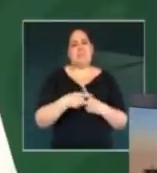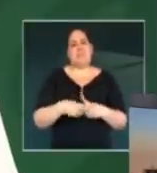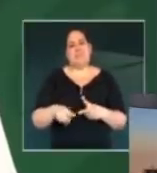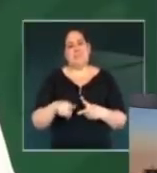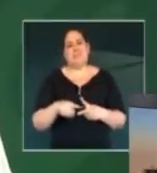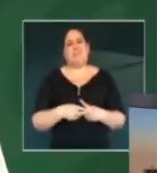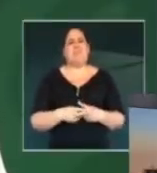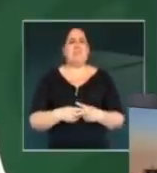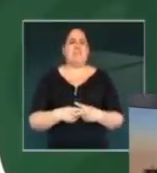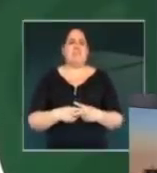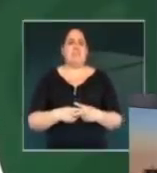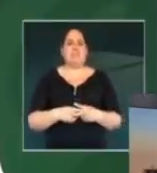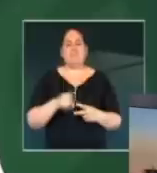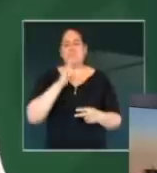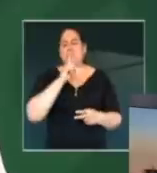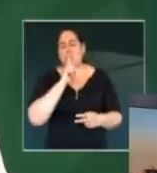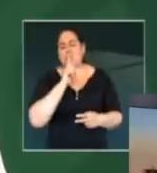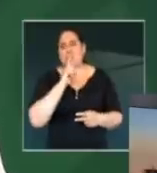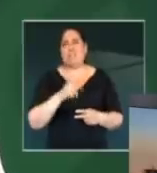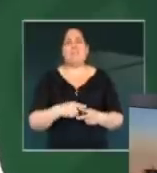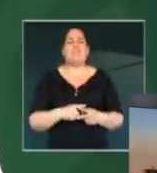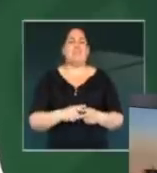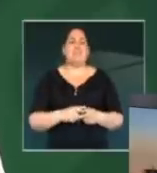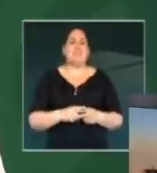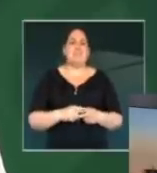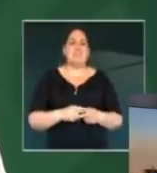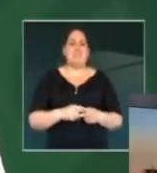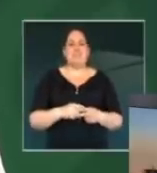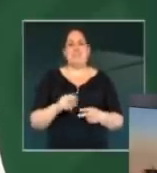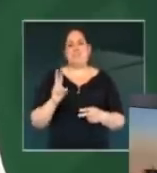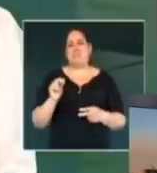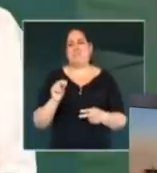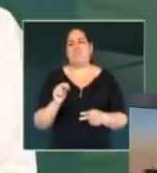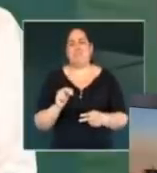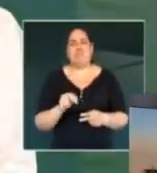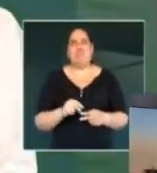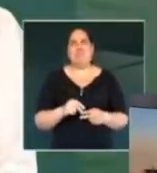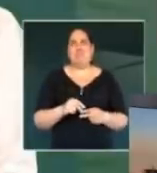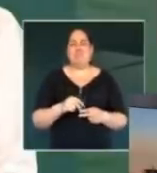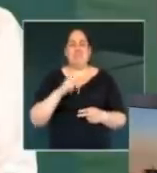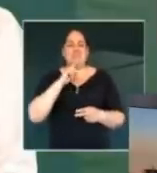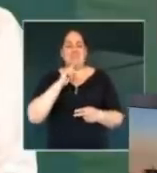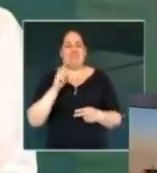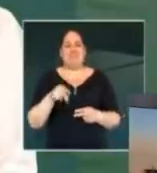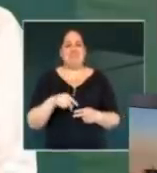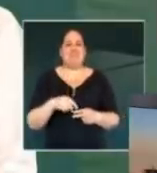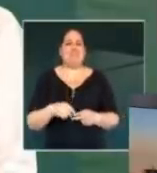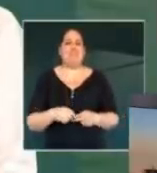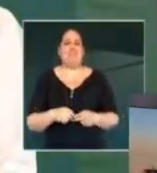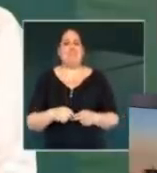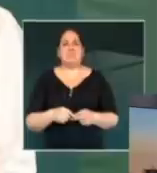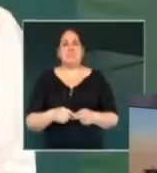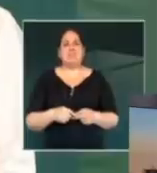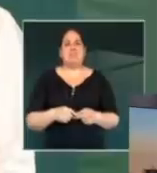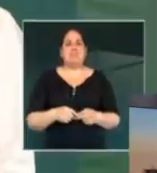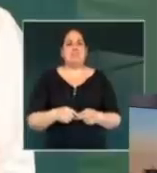me quedé callado y no hice otro comentario de